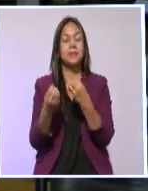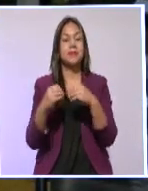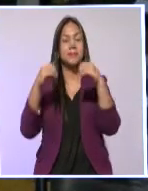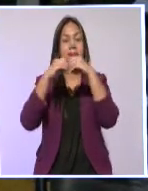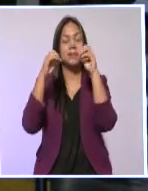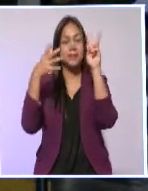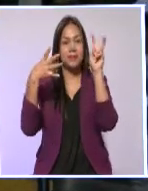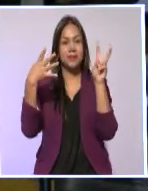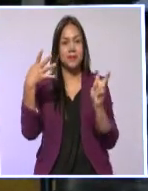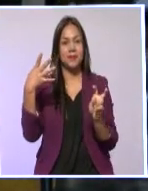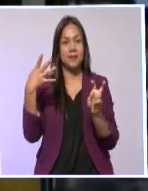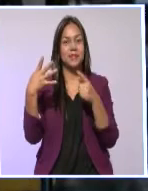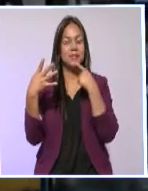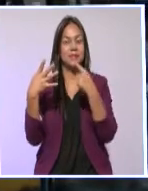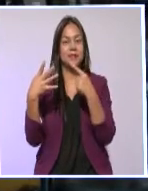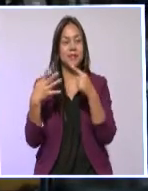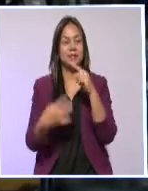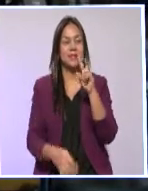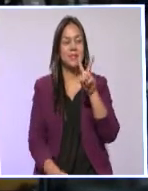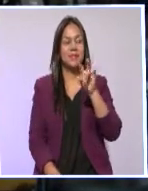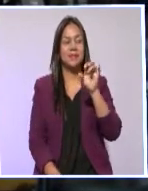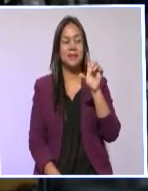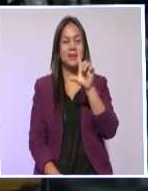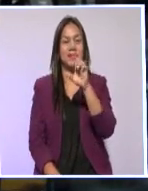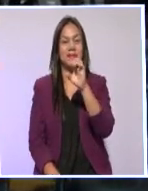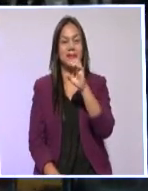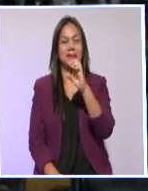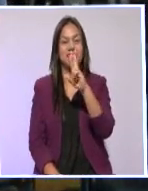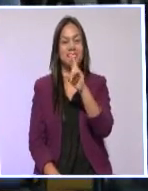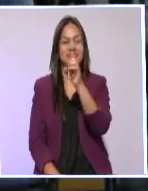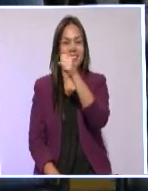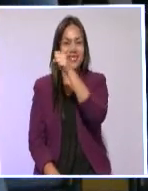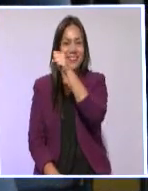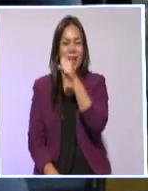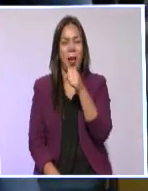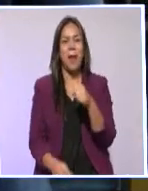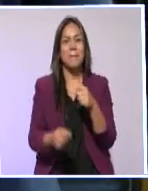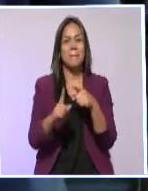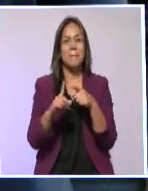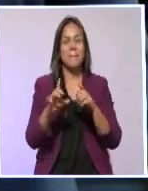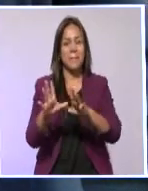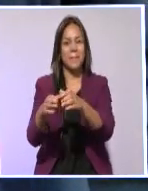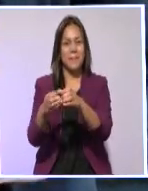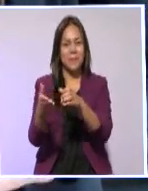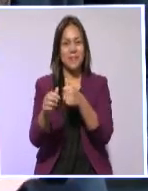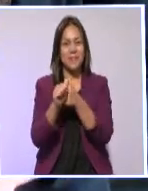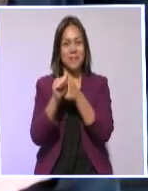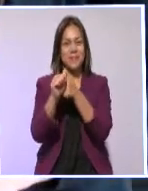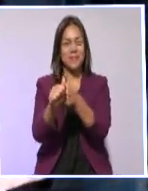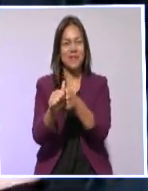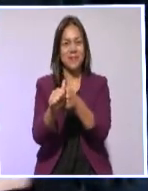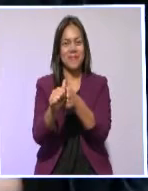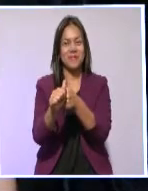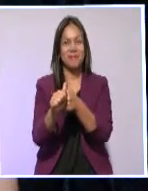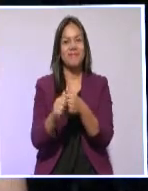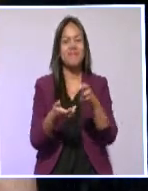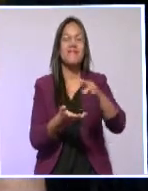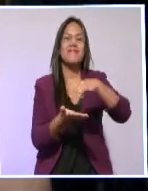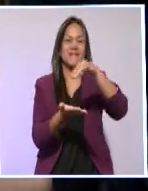está con nosotros Fresia Villacreces, presidenta de la Junta Cívica Anticorrupción y Seguimiento a la Construcción de